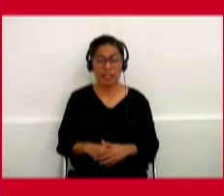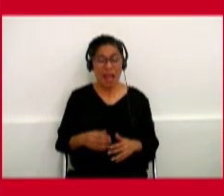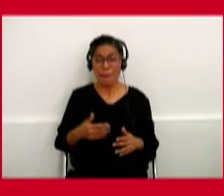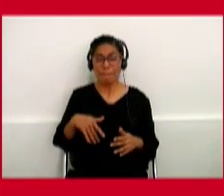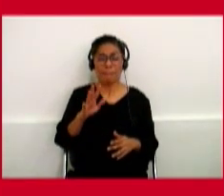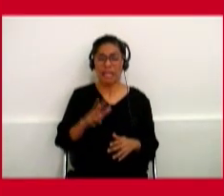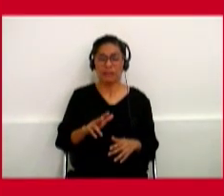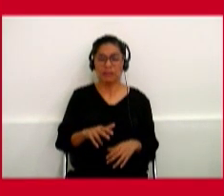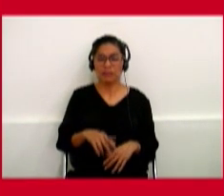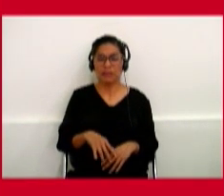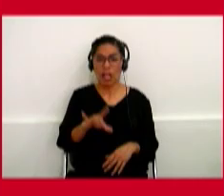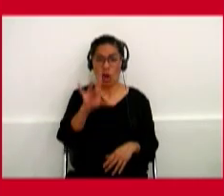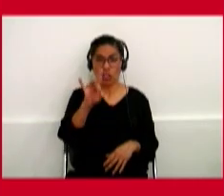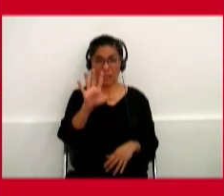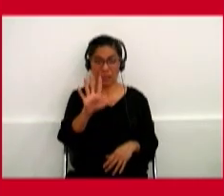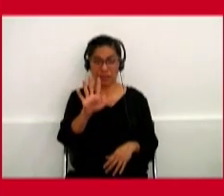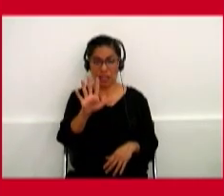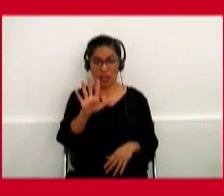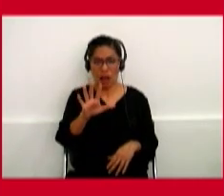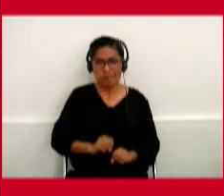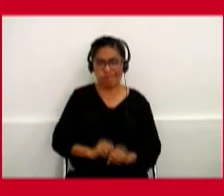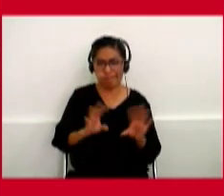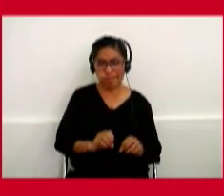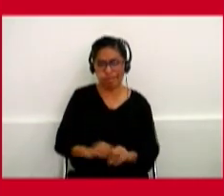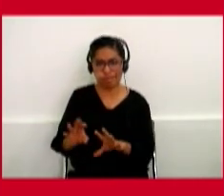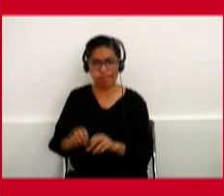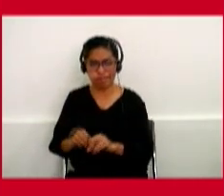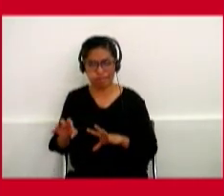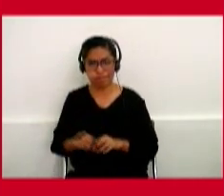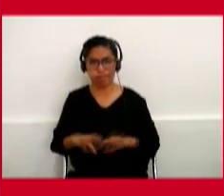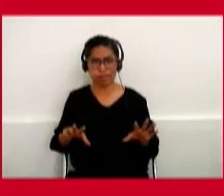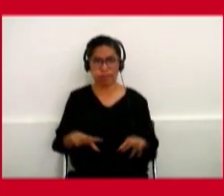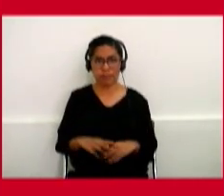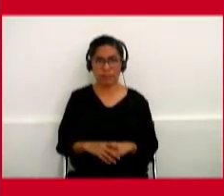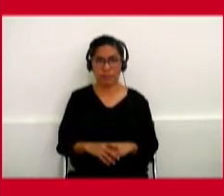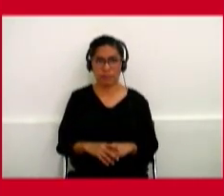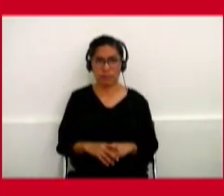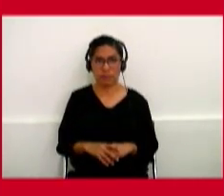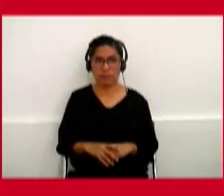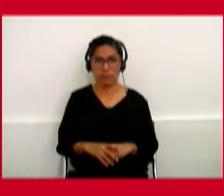85 voladuras, ¿sí? Y no ha habido ningún,